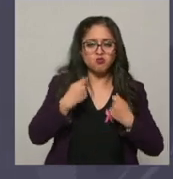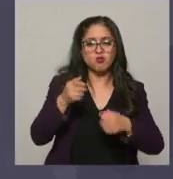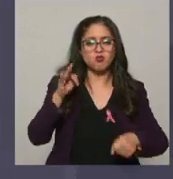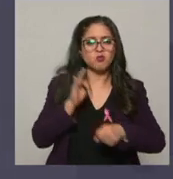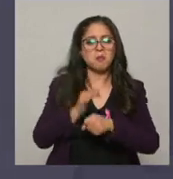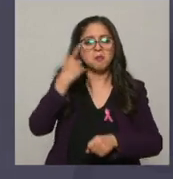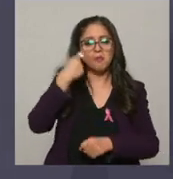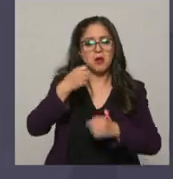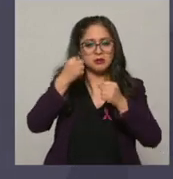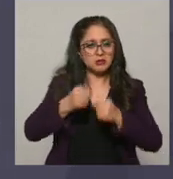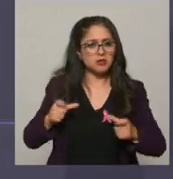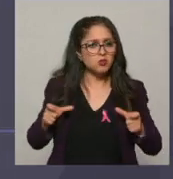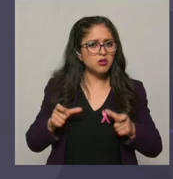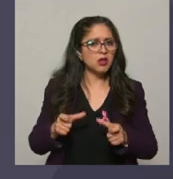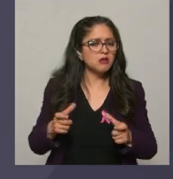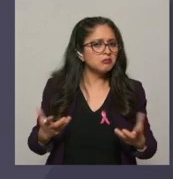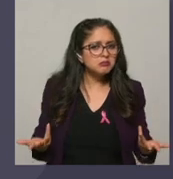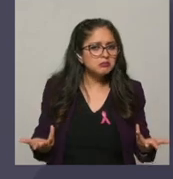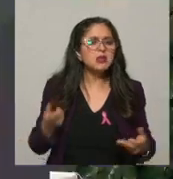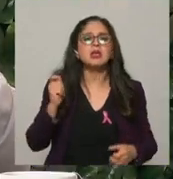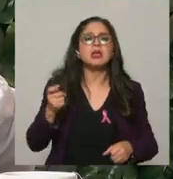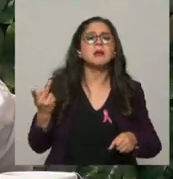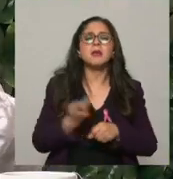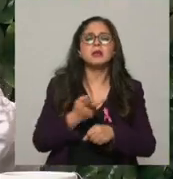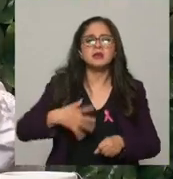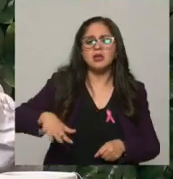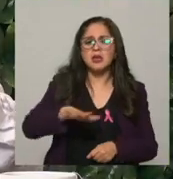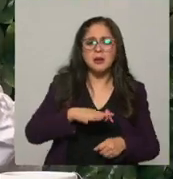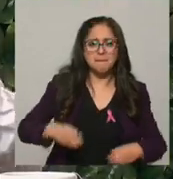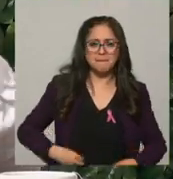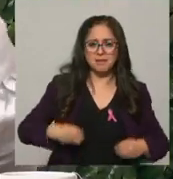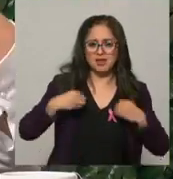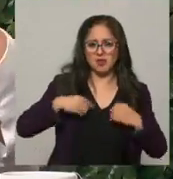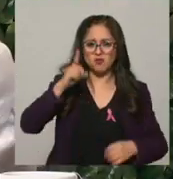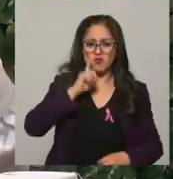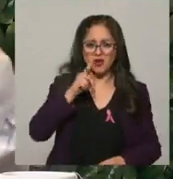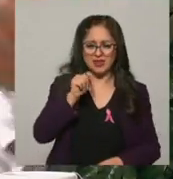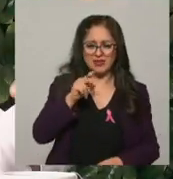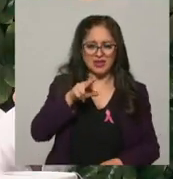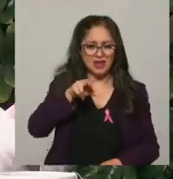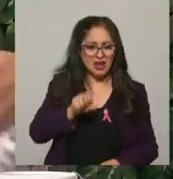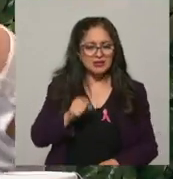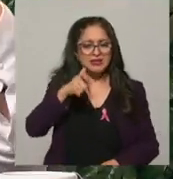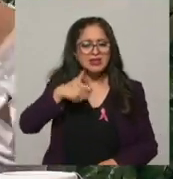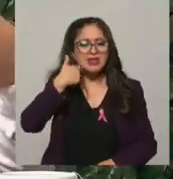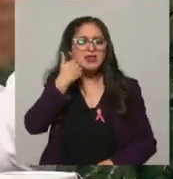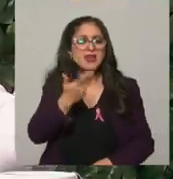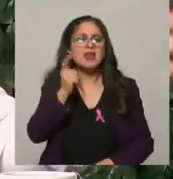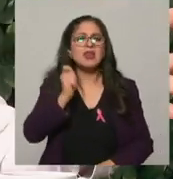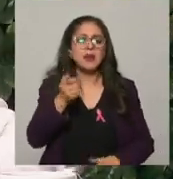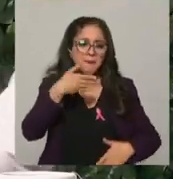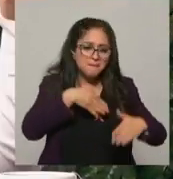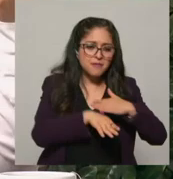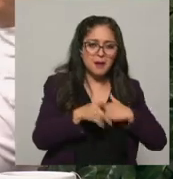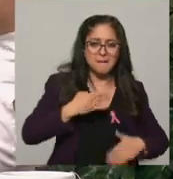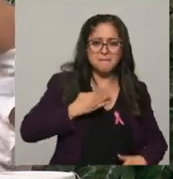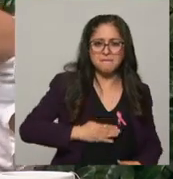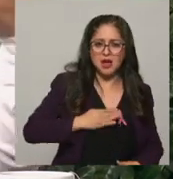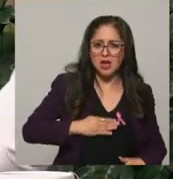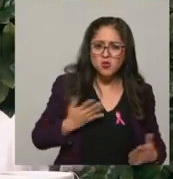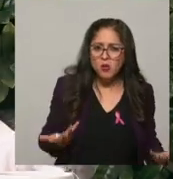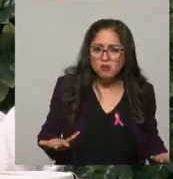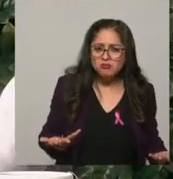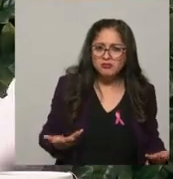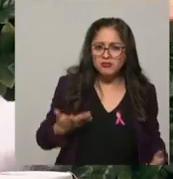seguridad, ¿no? ¿Qué pasa cuando en la vida cotidiana una mujer trans quiere acceder al uso de un baño público? ¿Qué